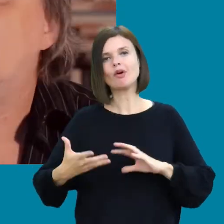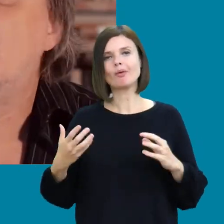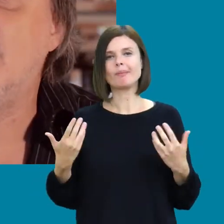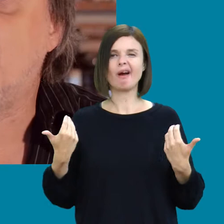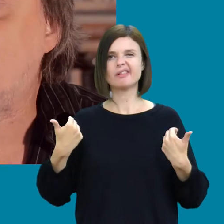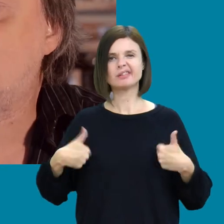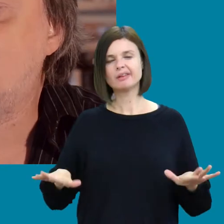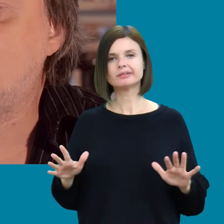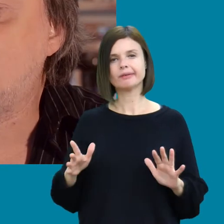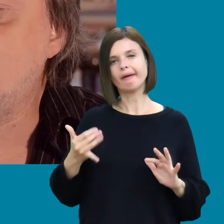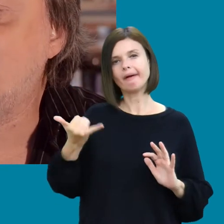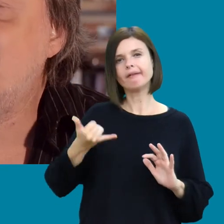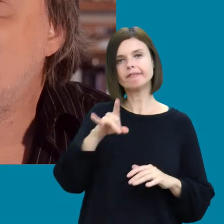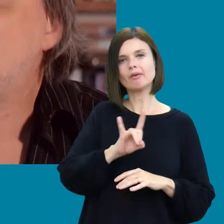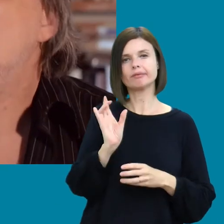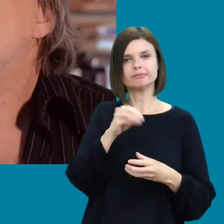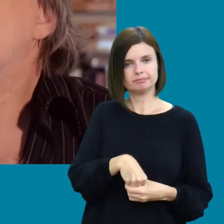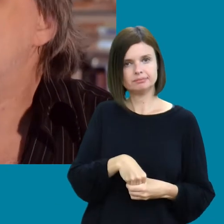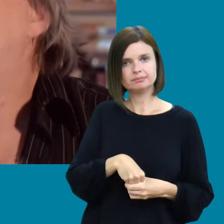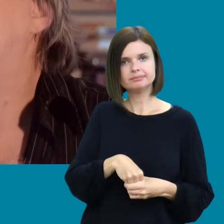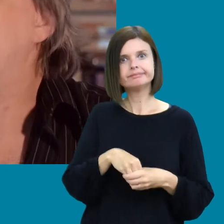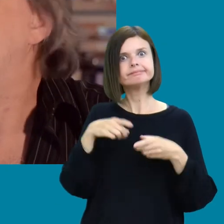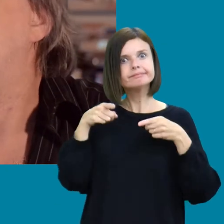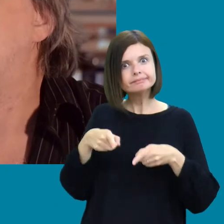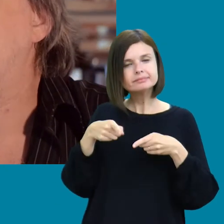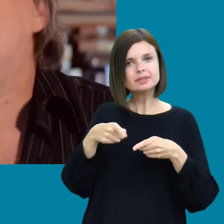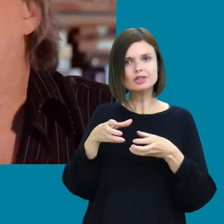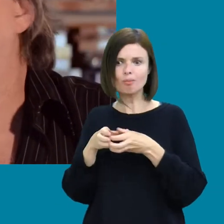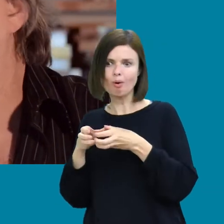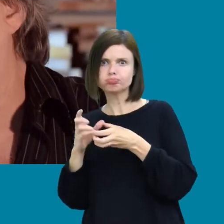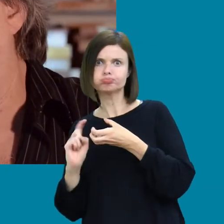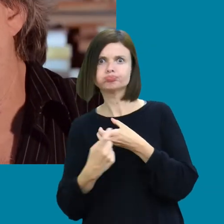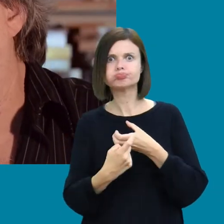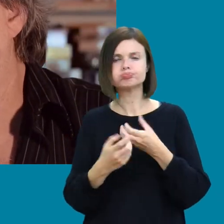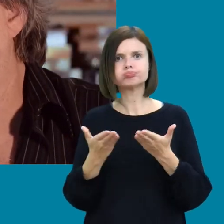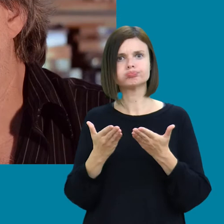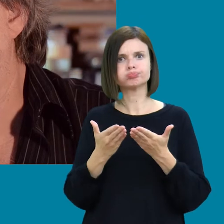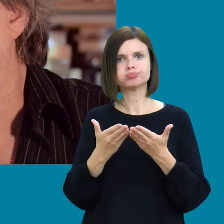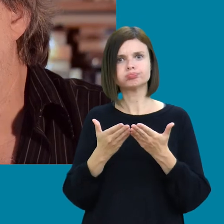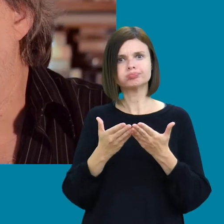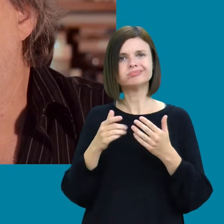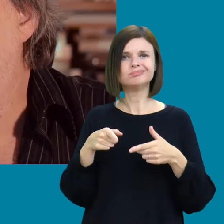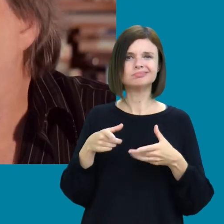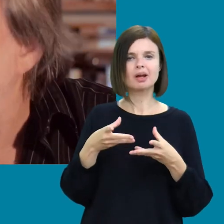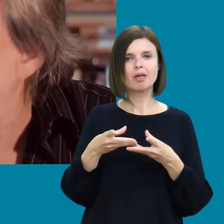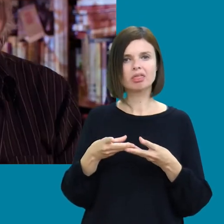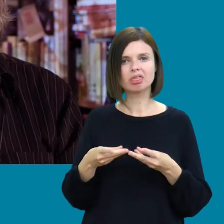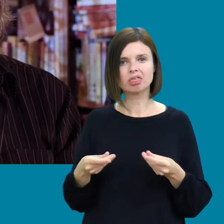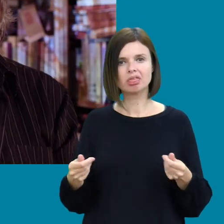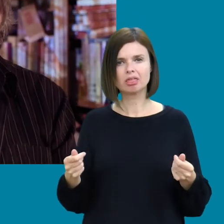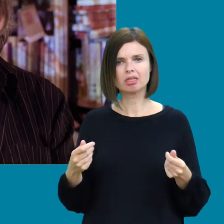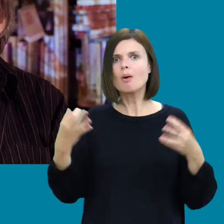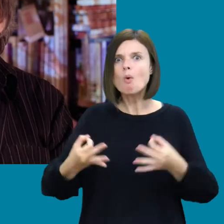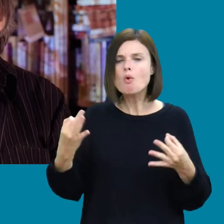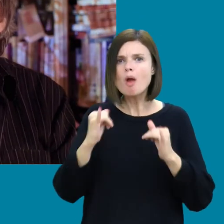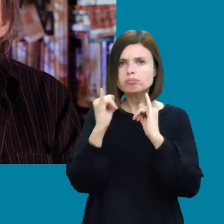daban en nuestras universidades. Y eso el gremialismo estudiantil en gran medida lo perdió. Sí, está muy bien la lucha por